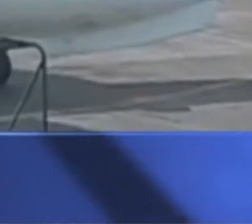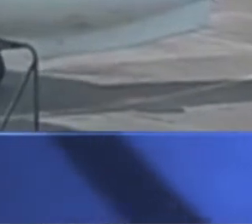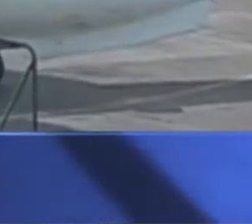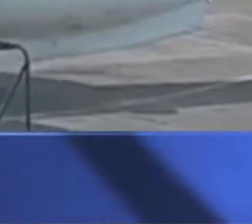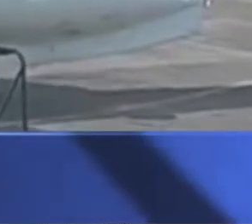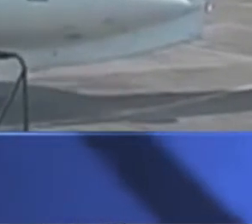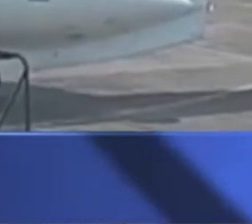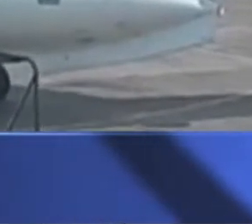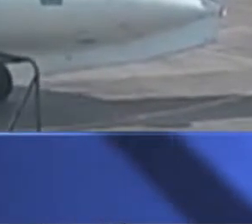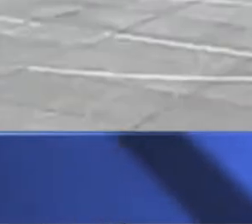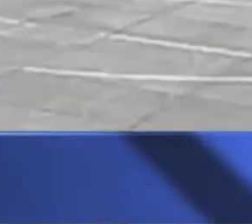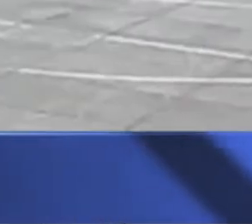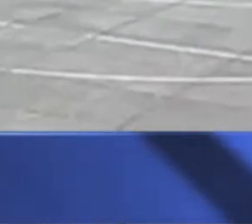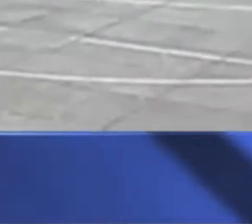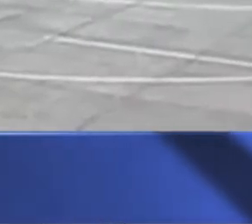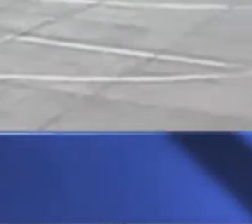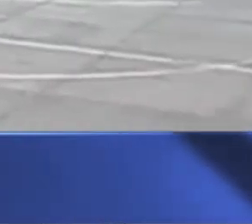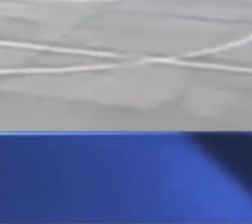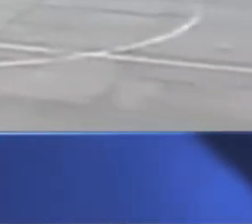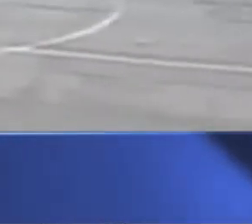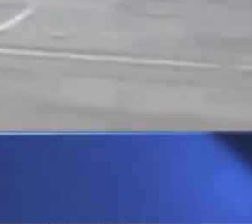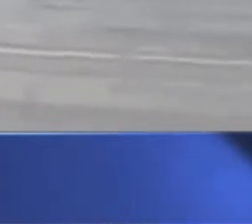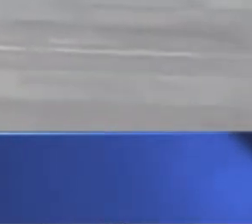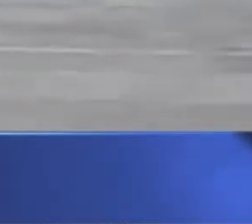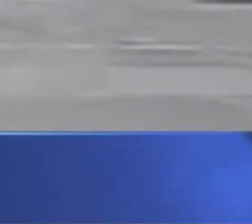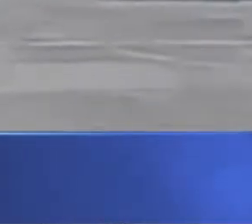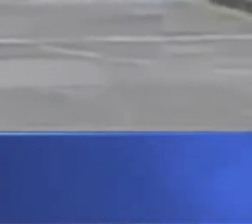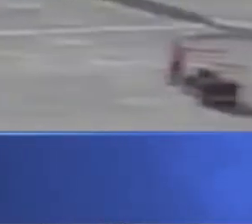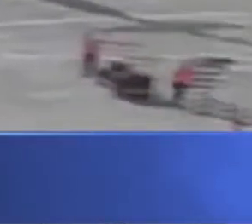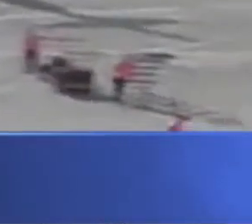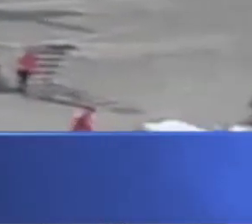los días santos. Ya volvemos.